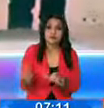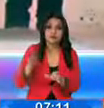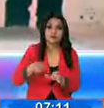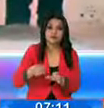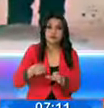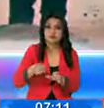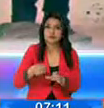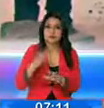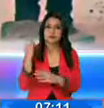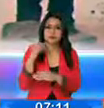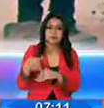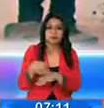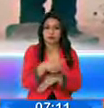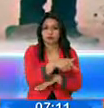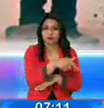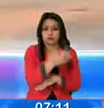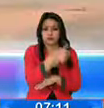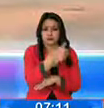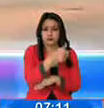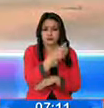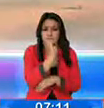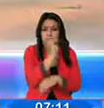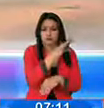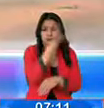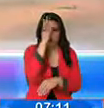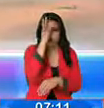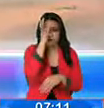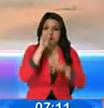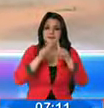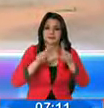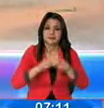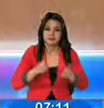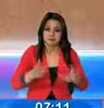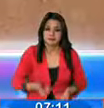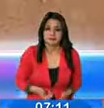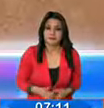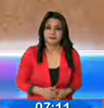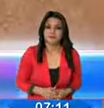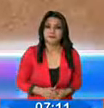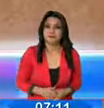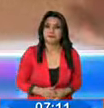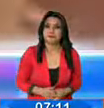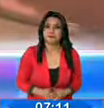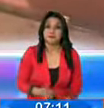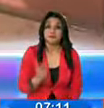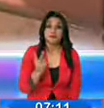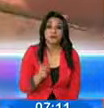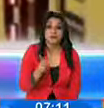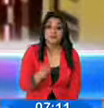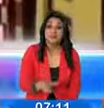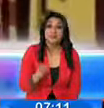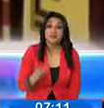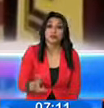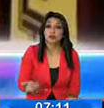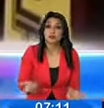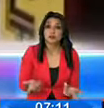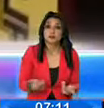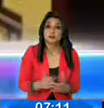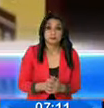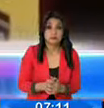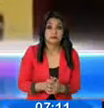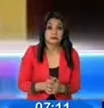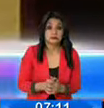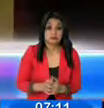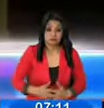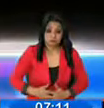ambulancias coordinadas por la entidad hasta diversas casas de salud. 2 de ellas se encontrarían en estado